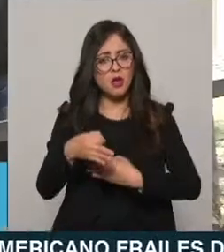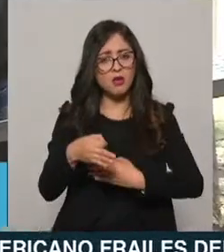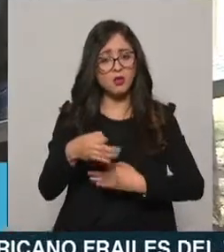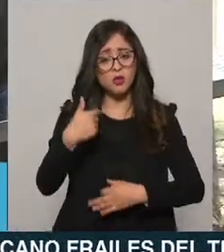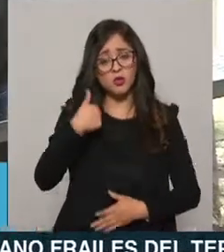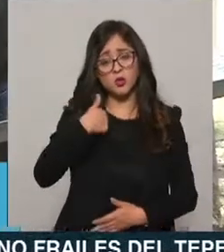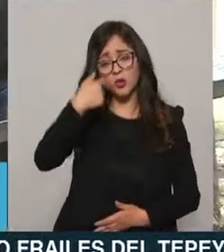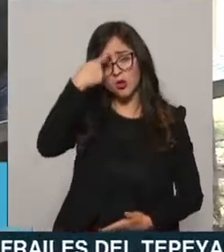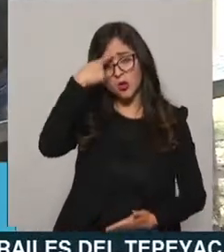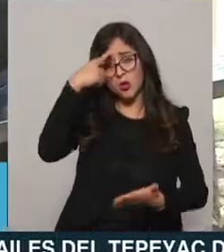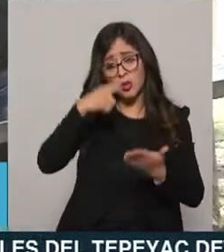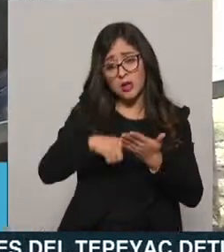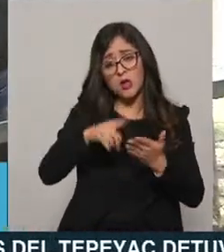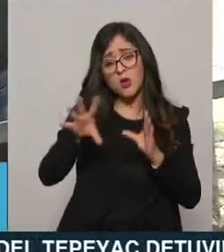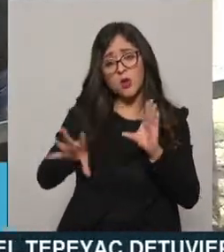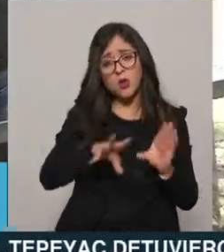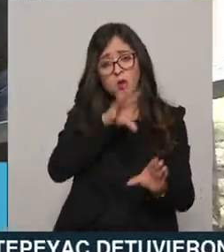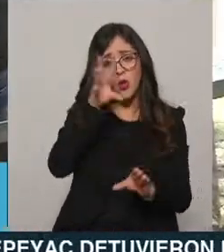que sea